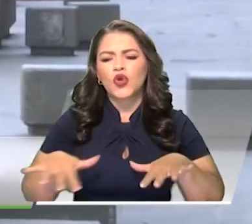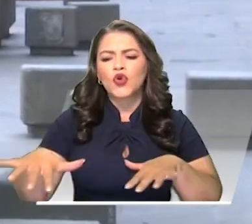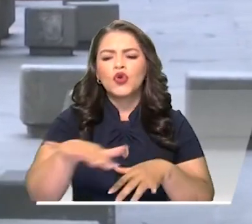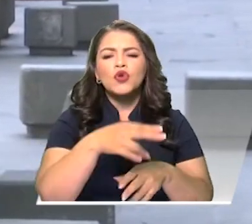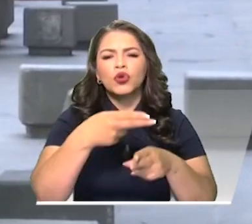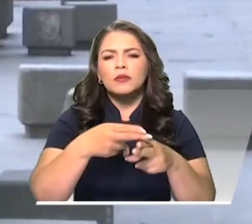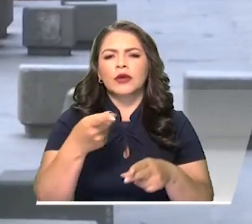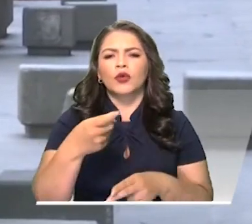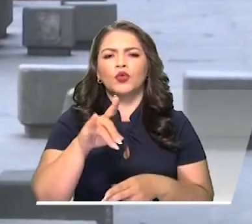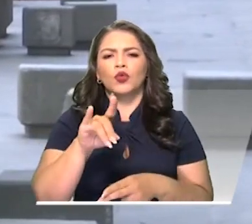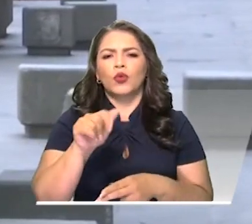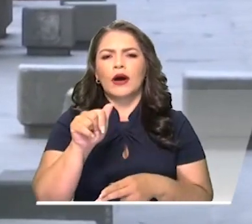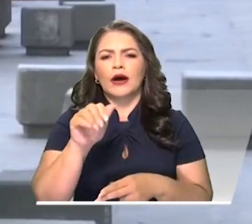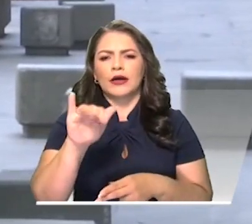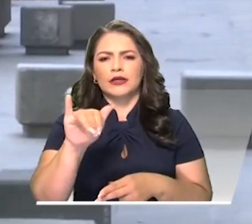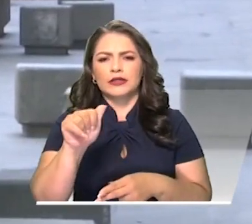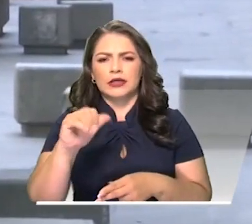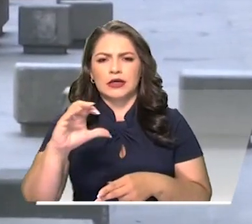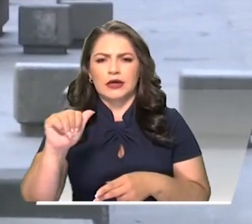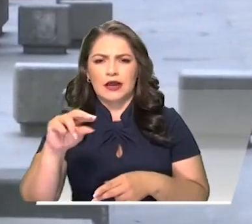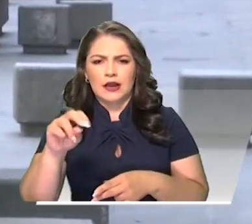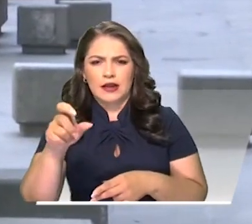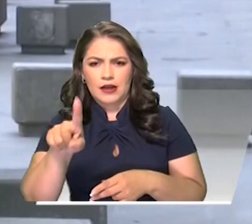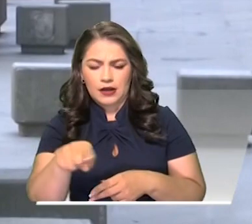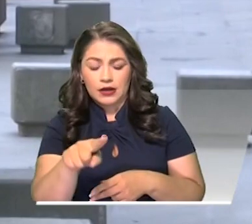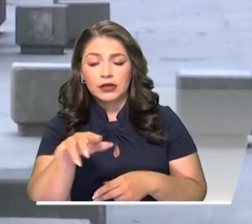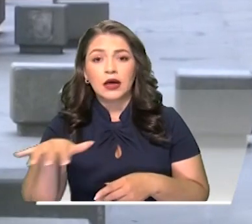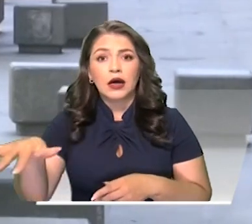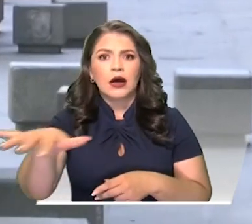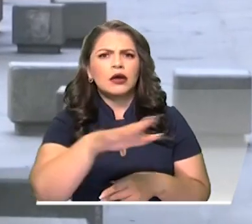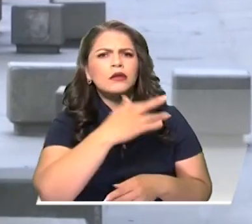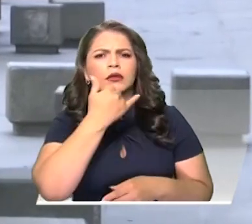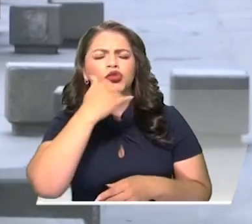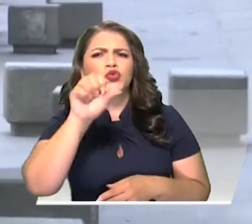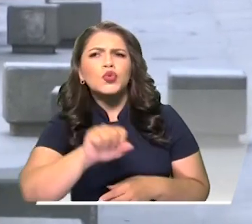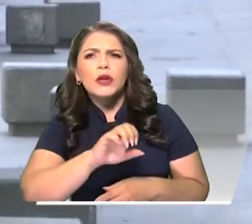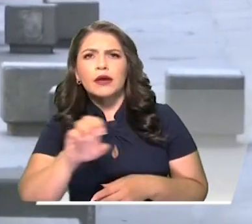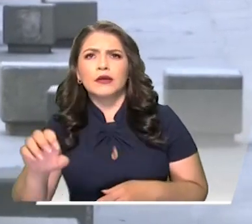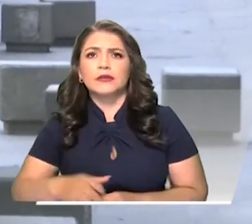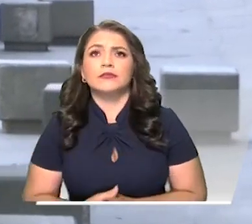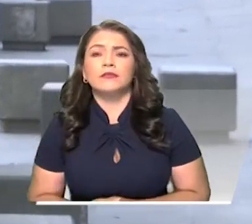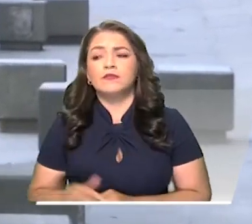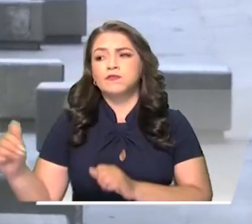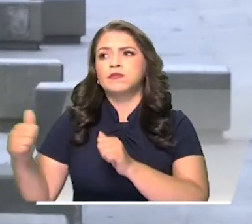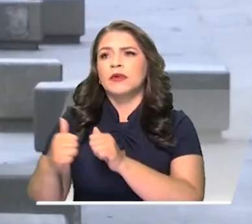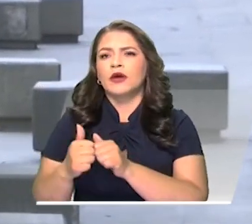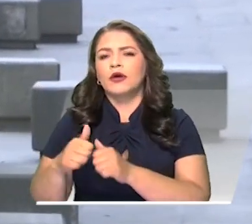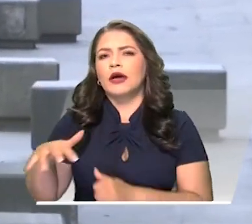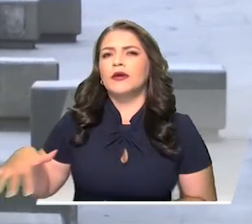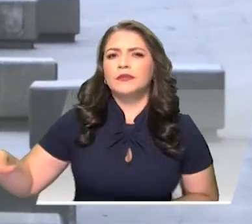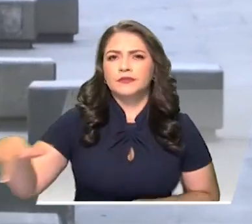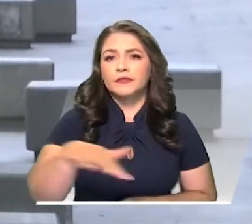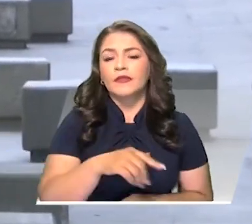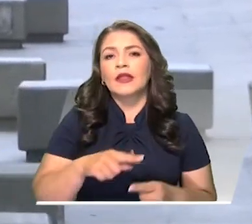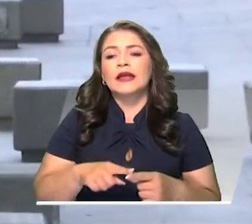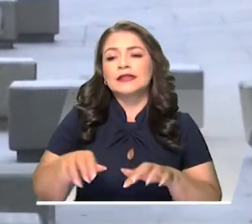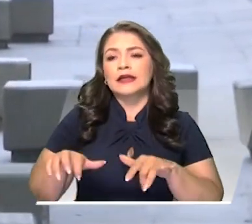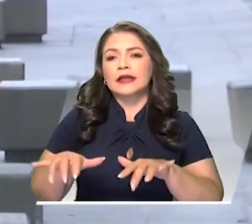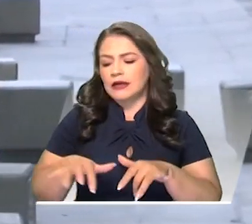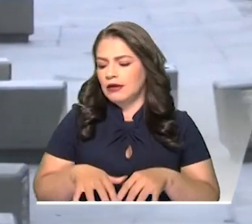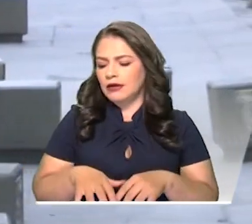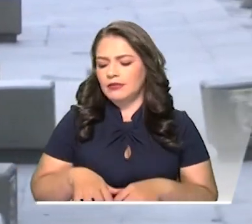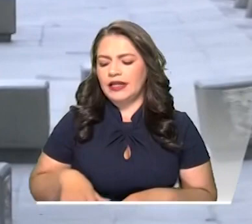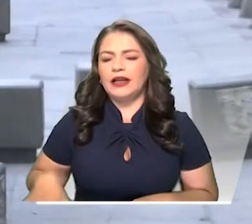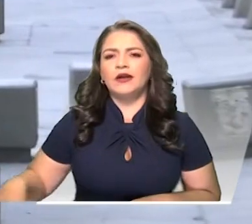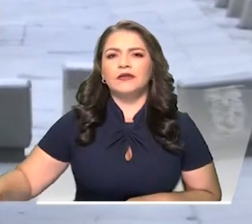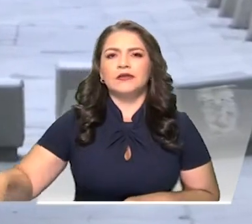en la misma zona urbana de esta localidad del suroeste antioqueño pero a esta hora de la tarde saludamos al secretario de Seguridad y Justicia